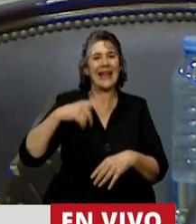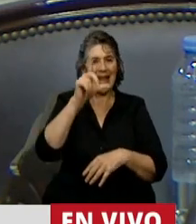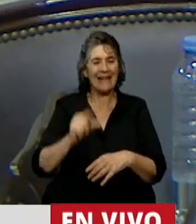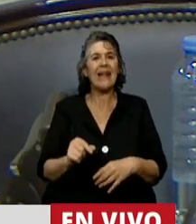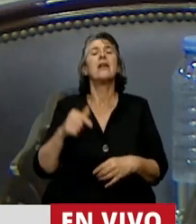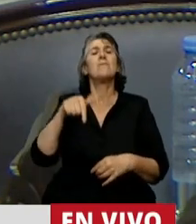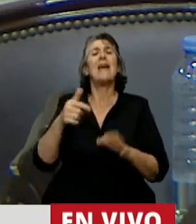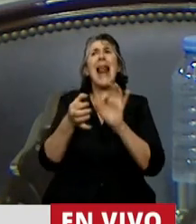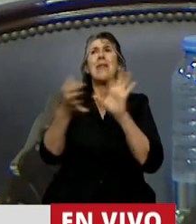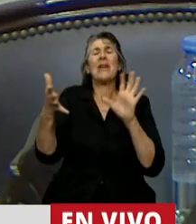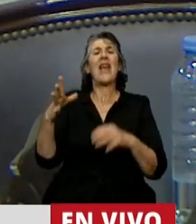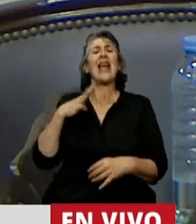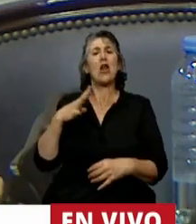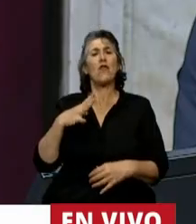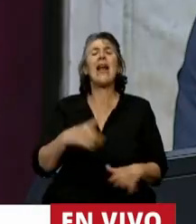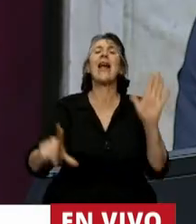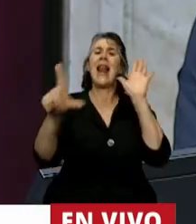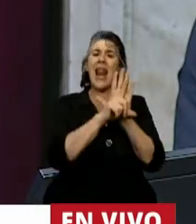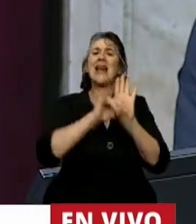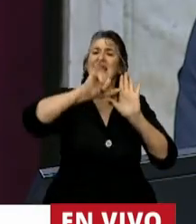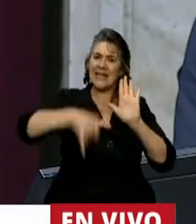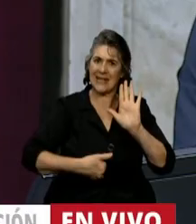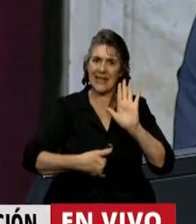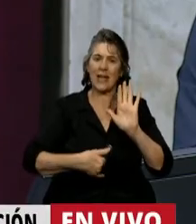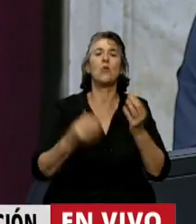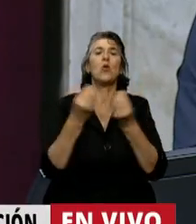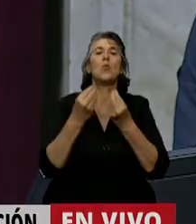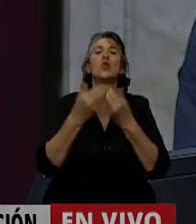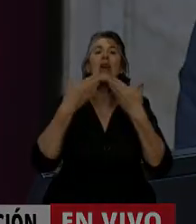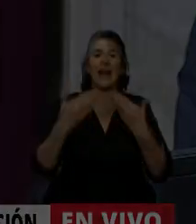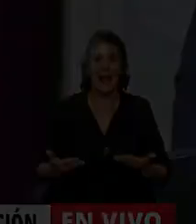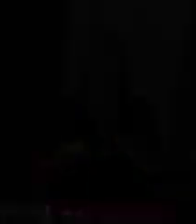faltan. Que sea ley. Muchas gracias. Gracias, diputada Jimena García.